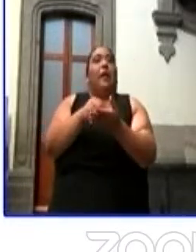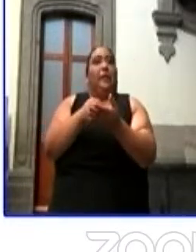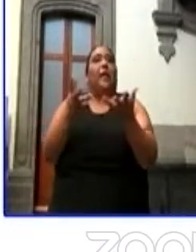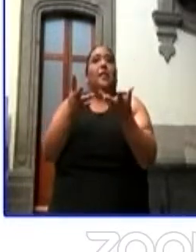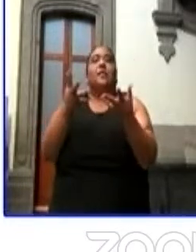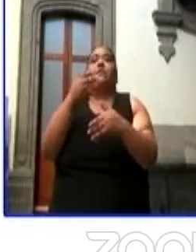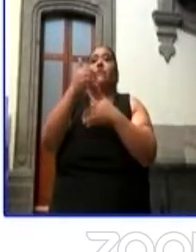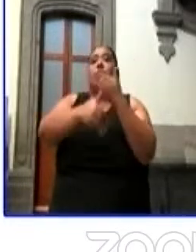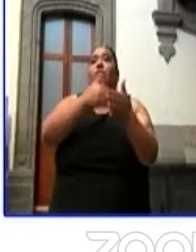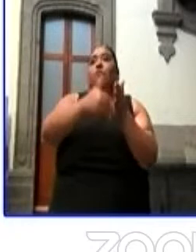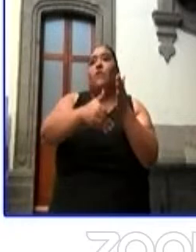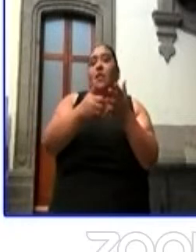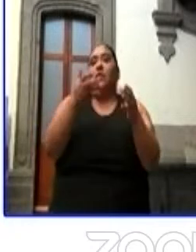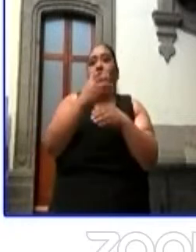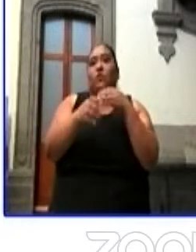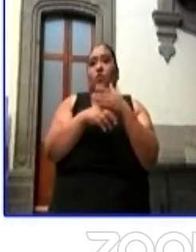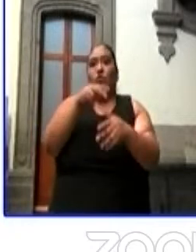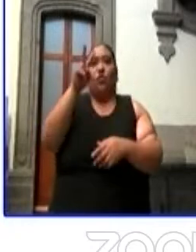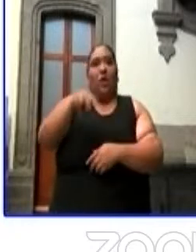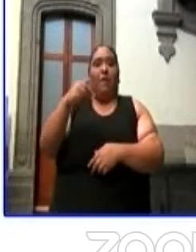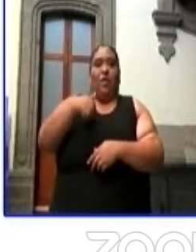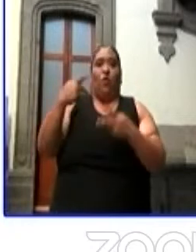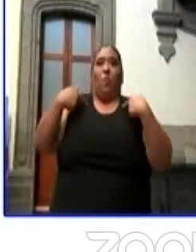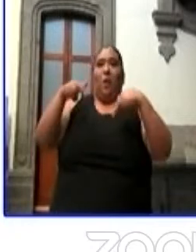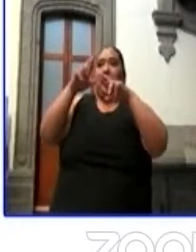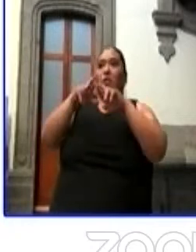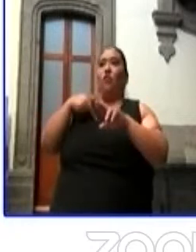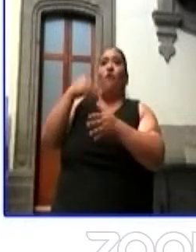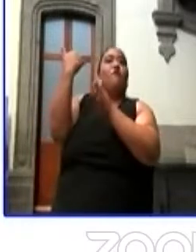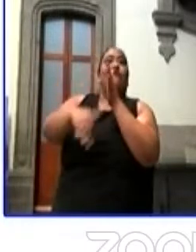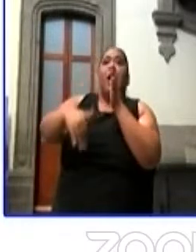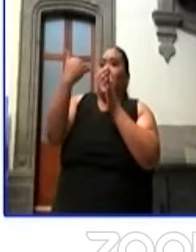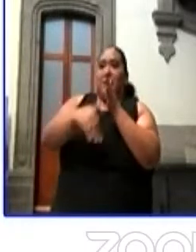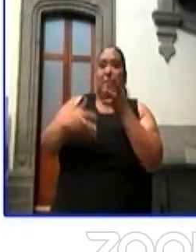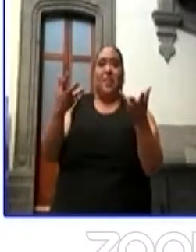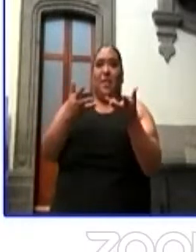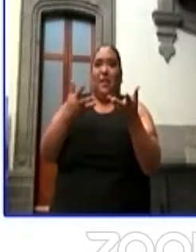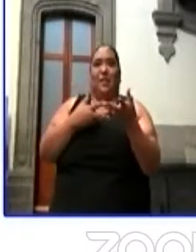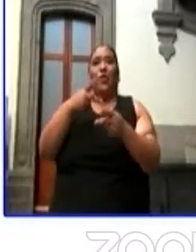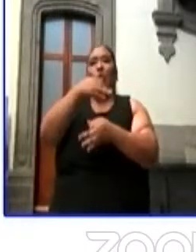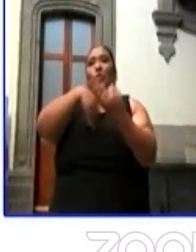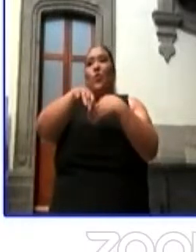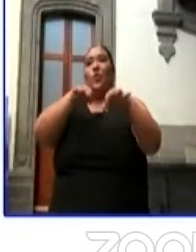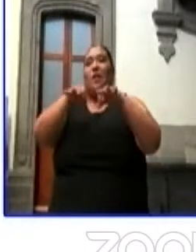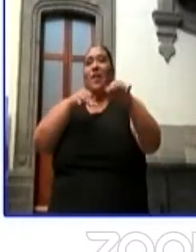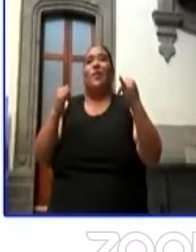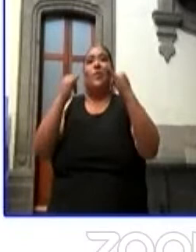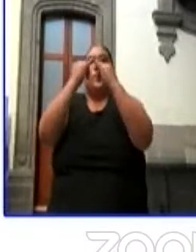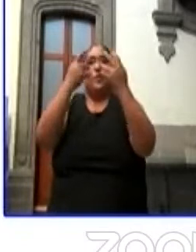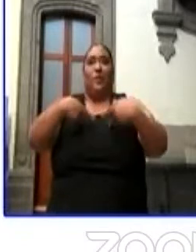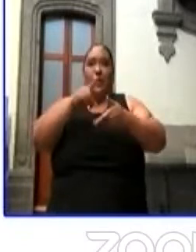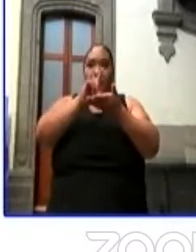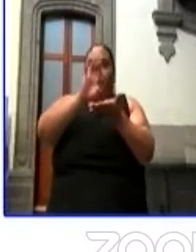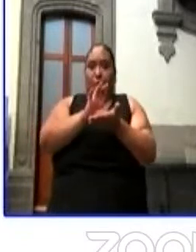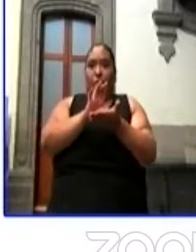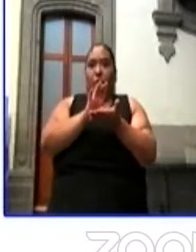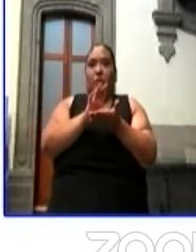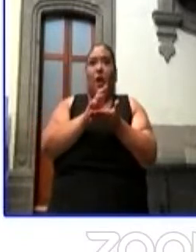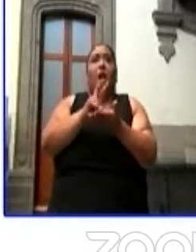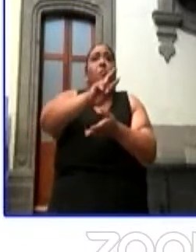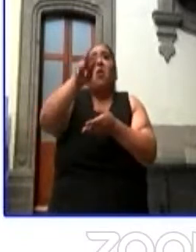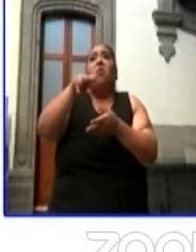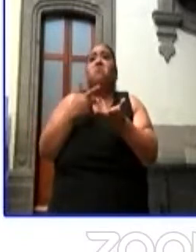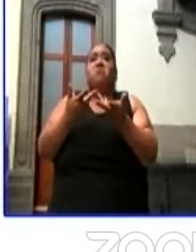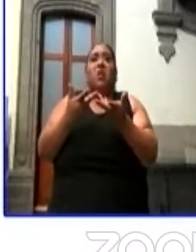¿ok? Entonces yo ya estoy en mi plan de maestro, que nos faltan todavía tareas con los institutos, pero de eso se trata, de que no bajemos la guardia,